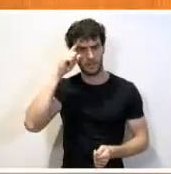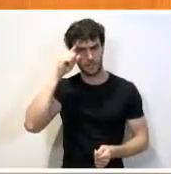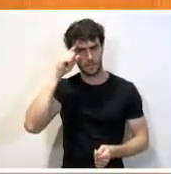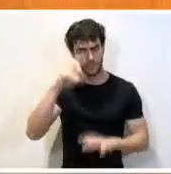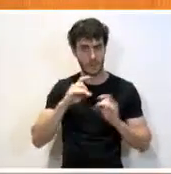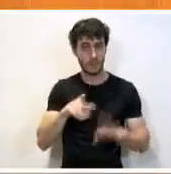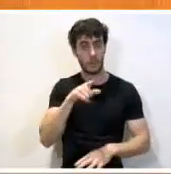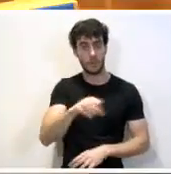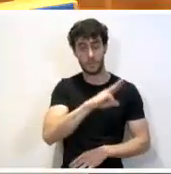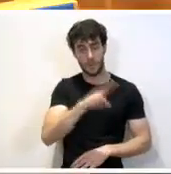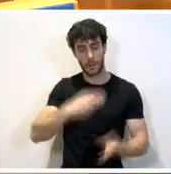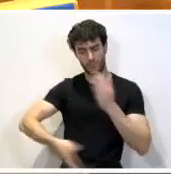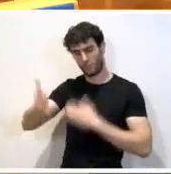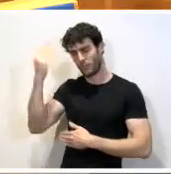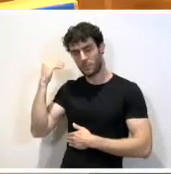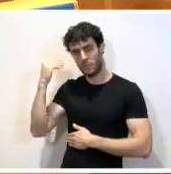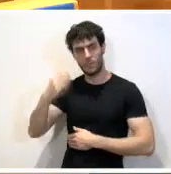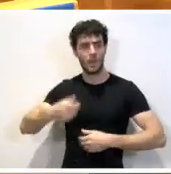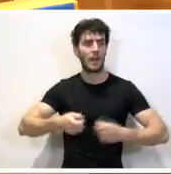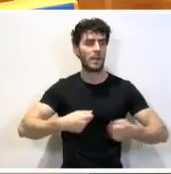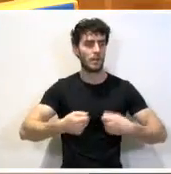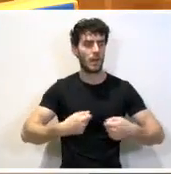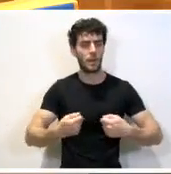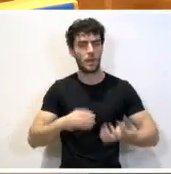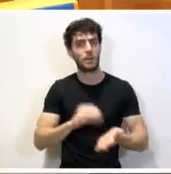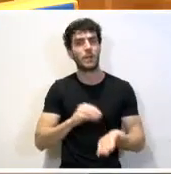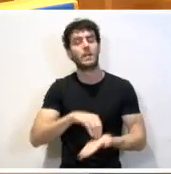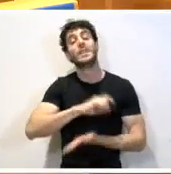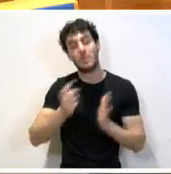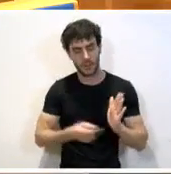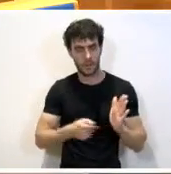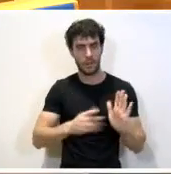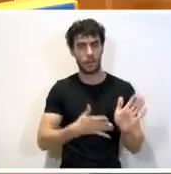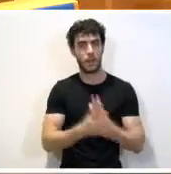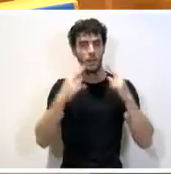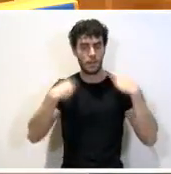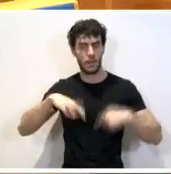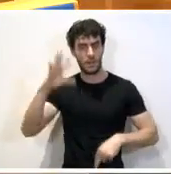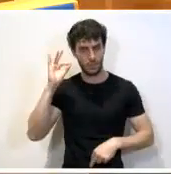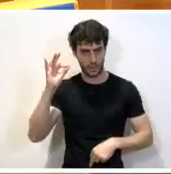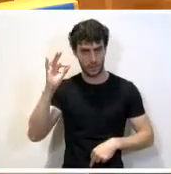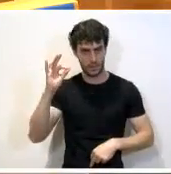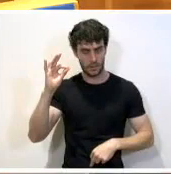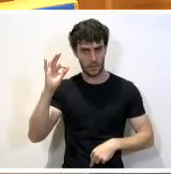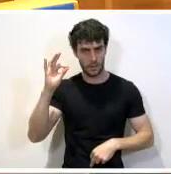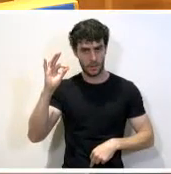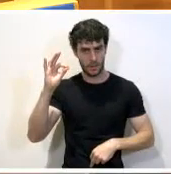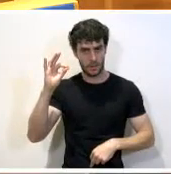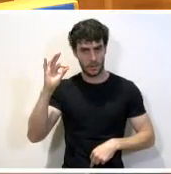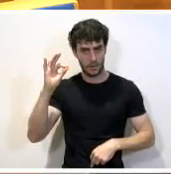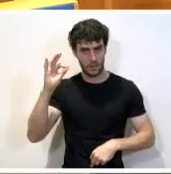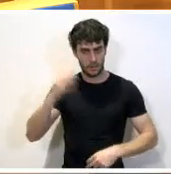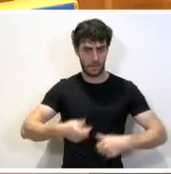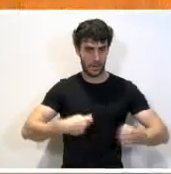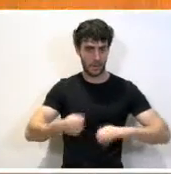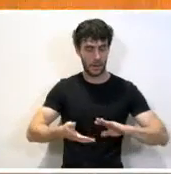del partido mayoritario en aquel momento, que las negociaciones nunca son el todo. O sea, una diputada, que era la que tenía esa facultad de